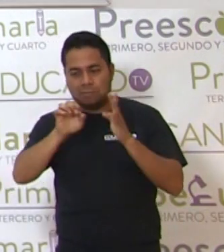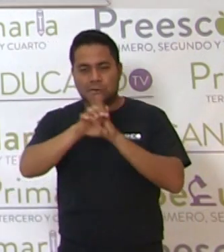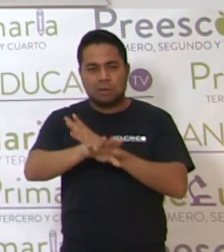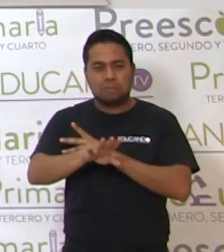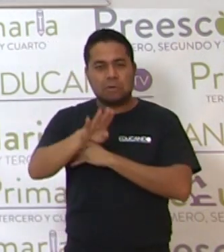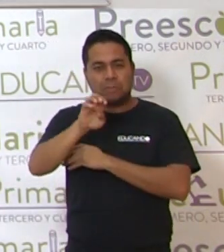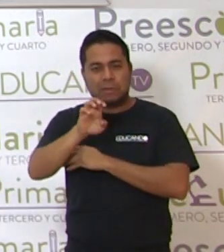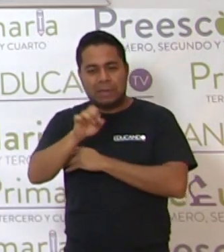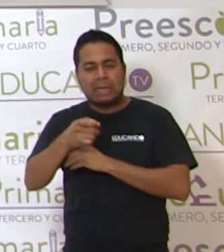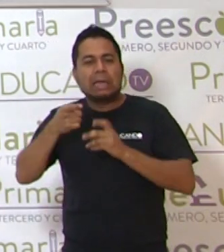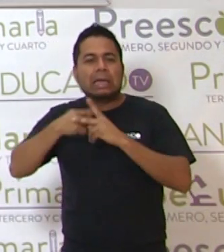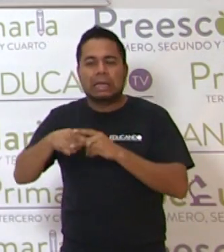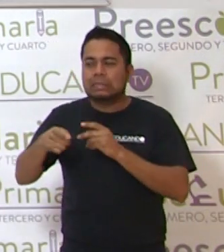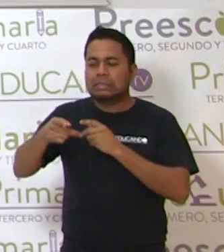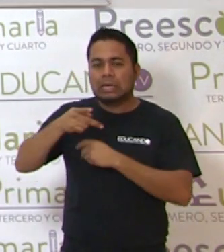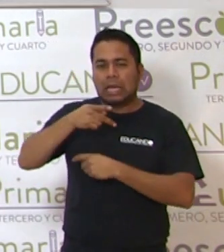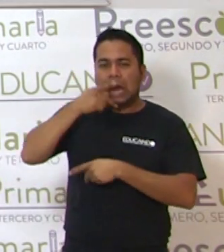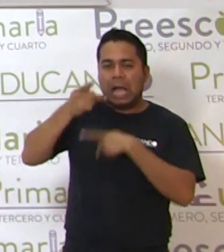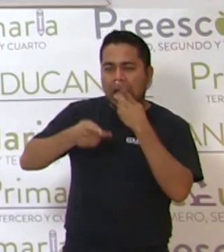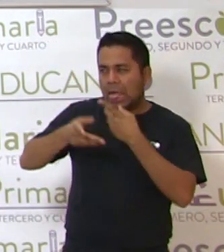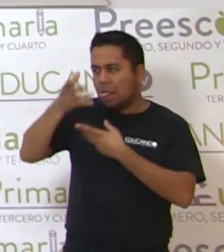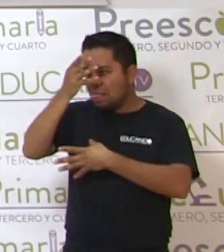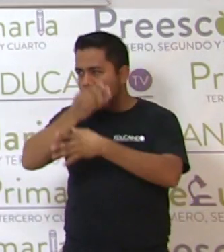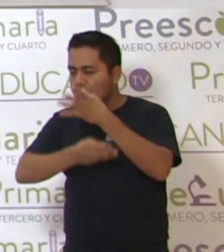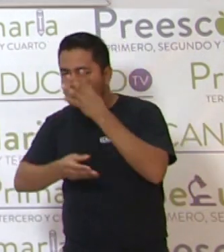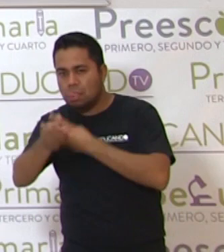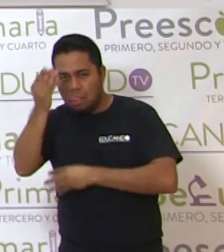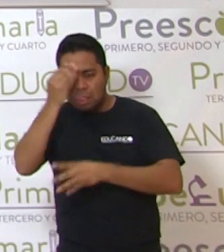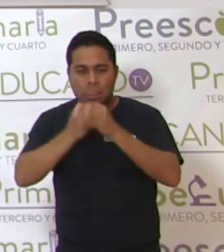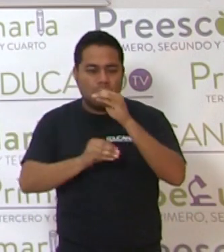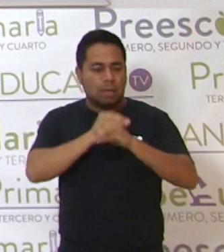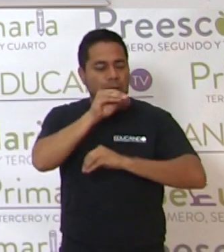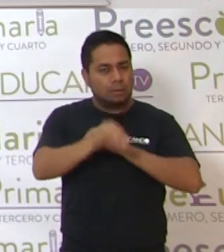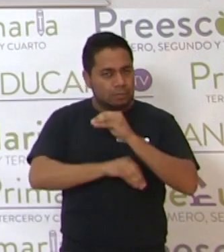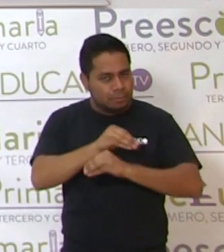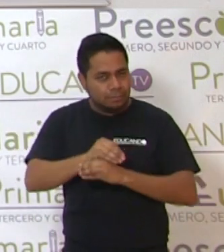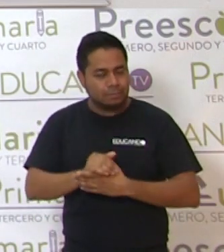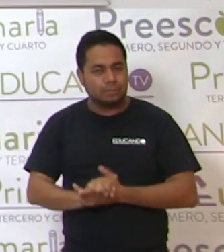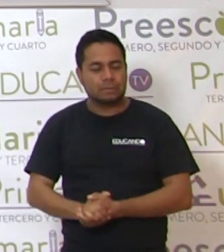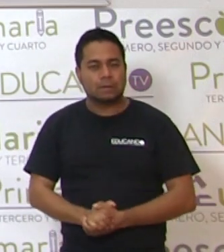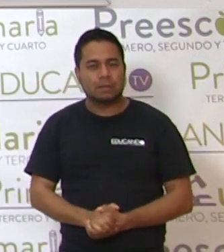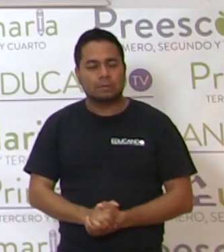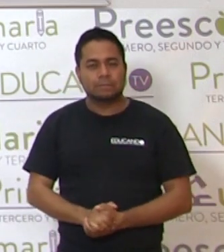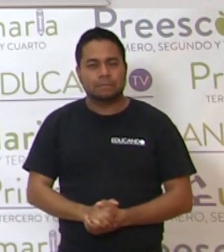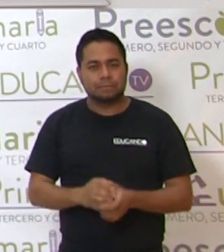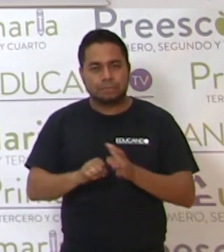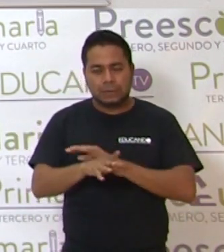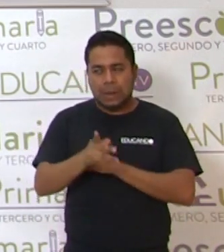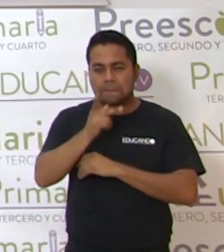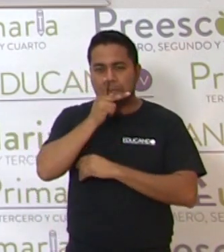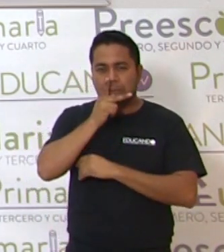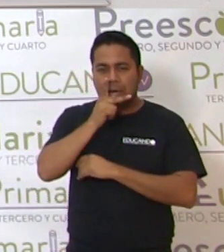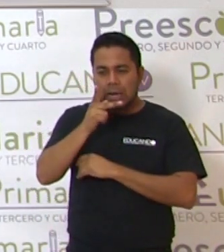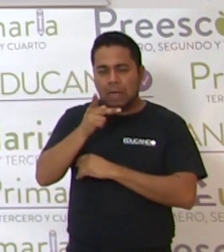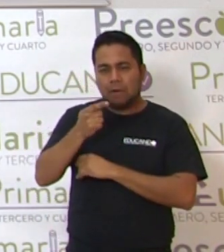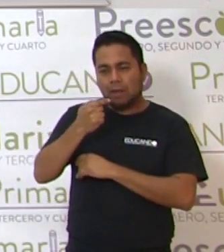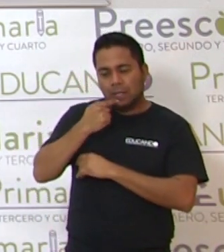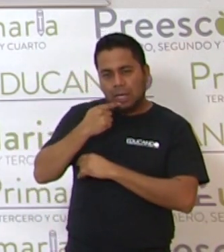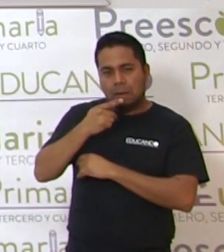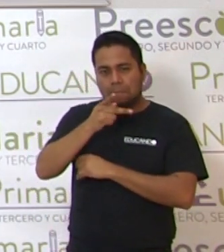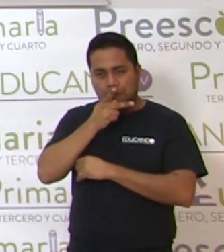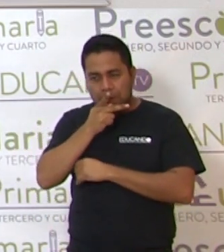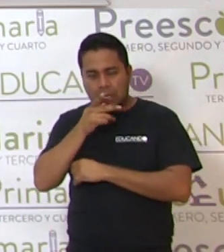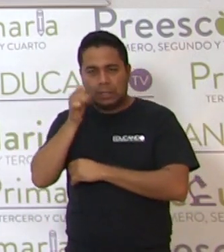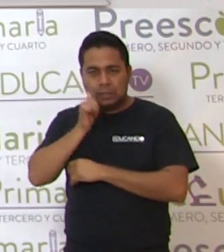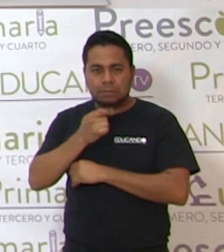aprendiendo así a hablar, va poniendo palabras en su boca, el papá, siempre